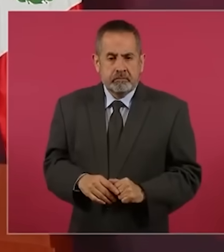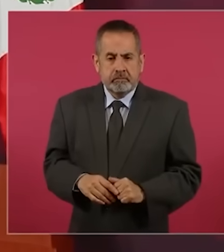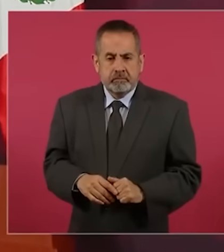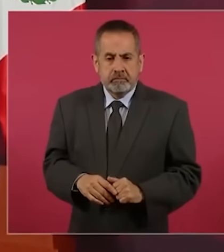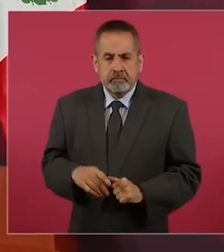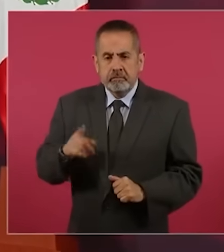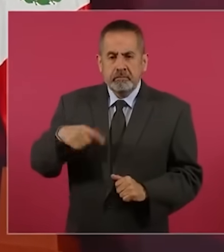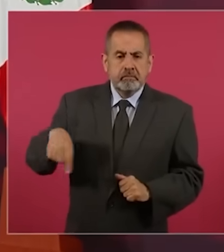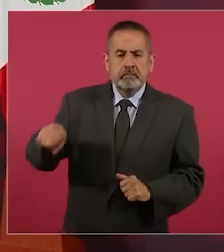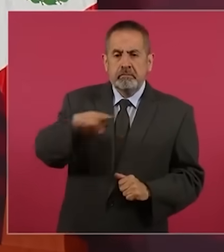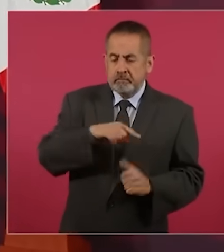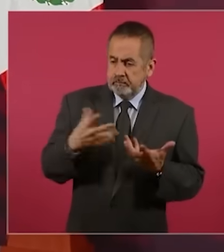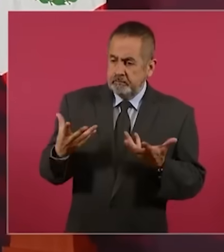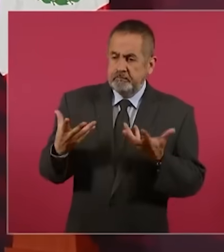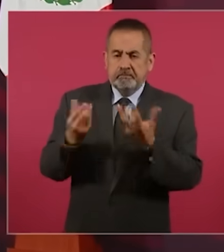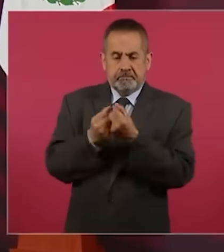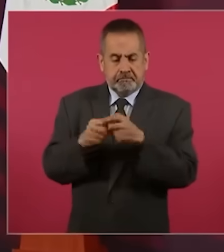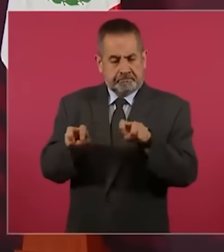participar en el gabinete